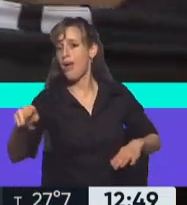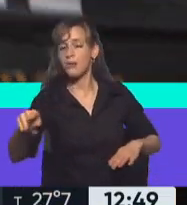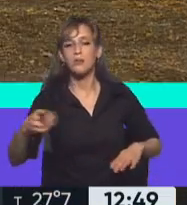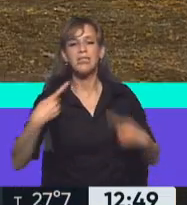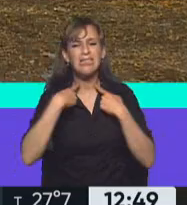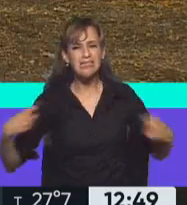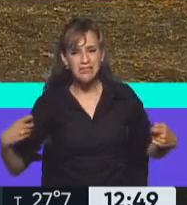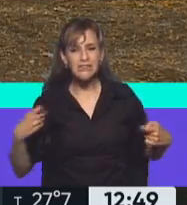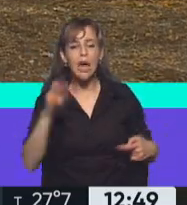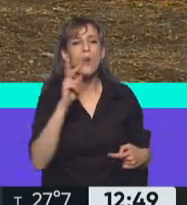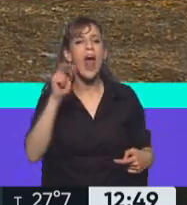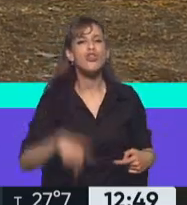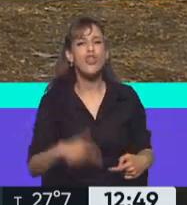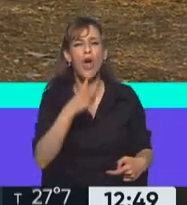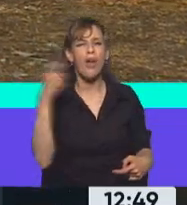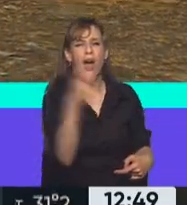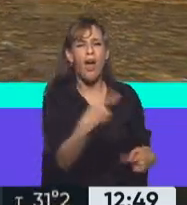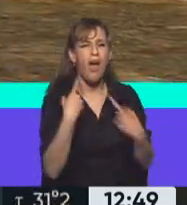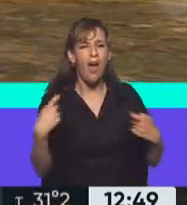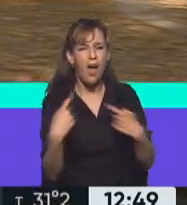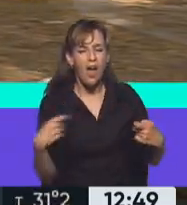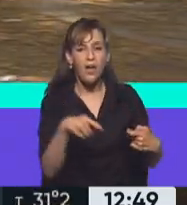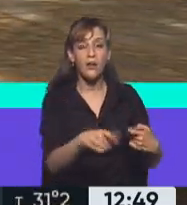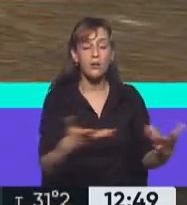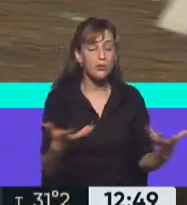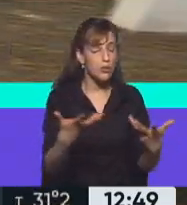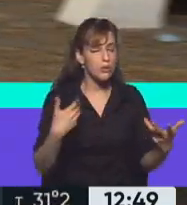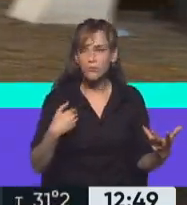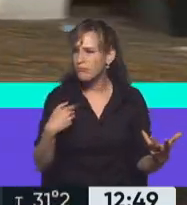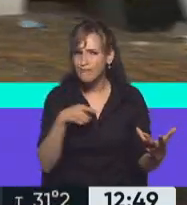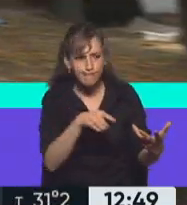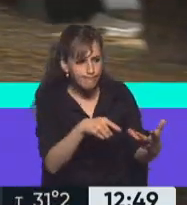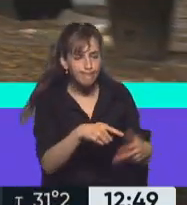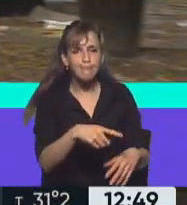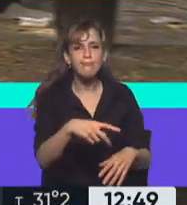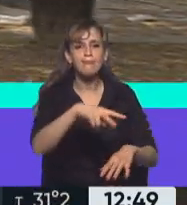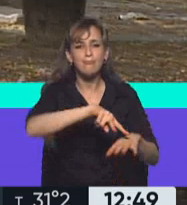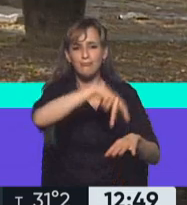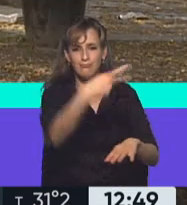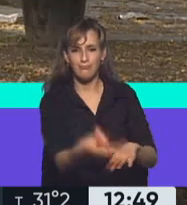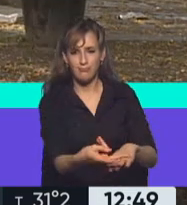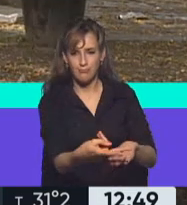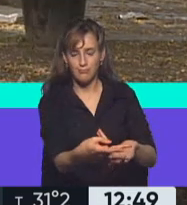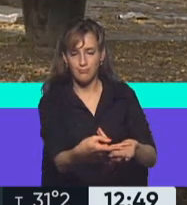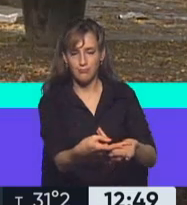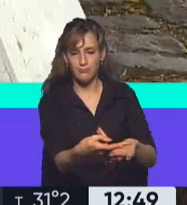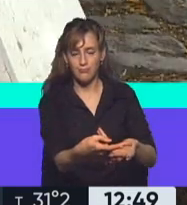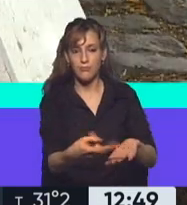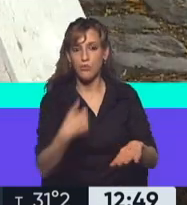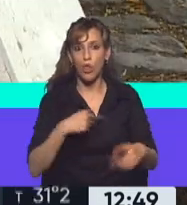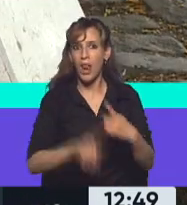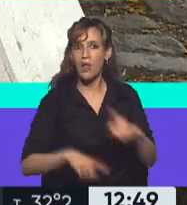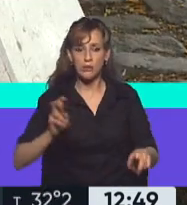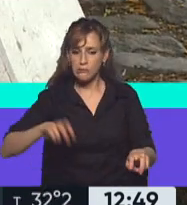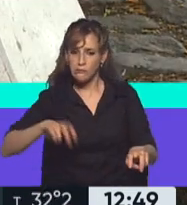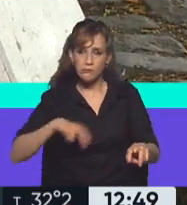gritan Brando, que le dieron el balazo. Yo cuando miro acá lo veo a Brando ahí tirado en el piso. Y lo primero que hago es venir a verlo